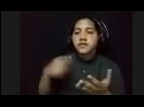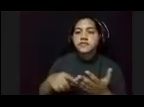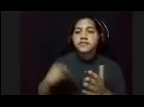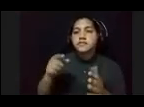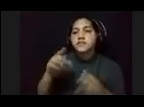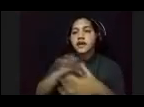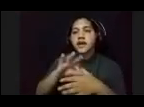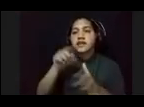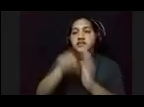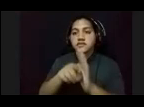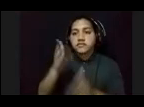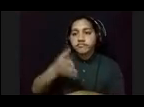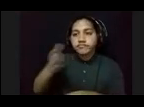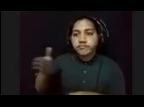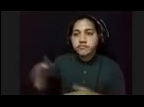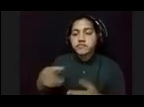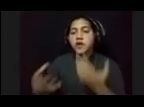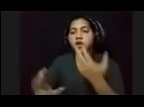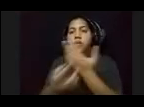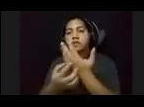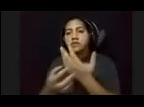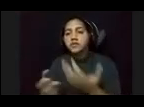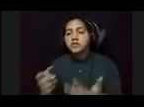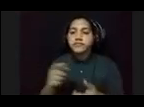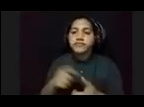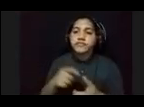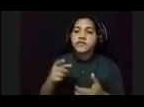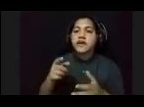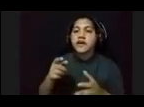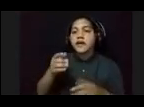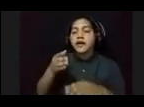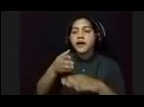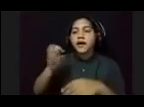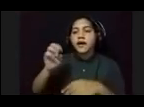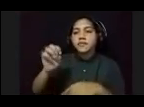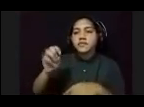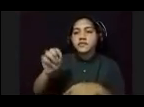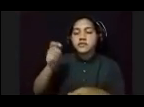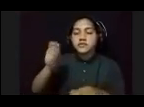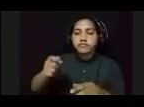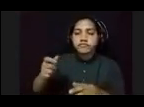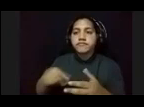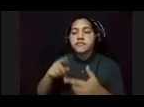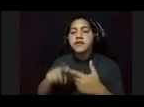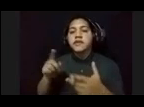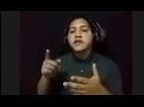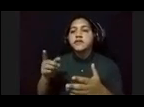carpinteros, cocineros, 9 comerciantes, conserjes,